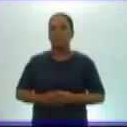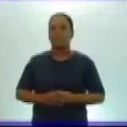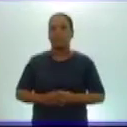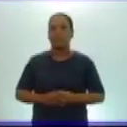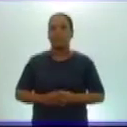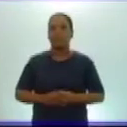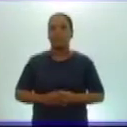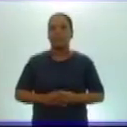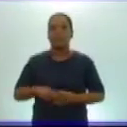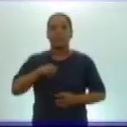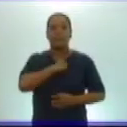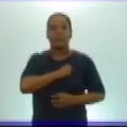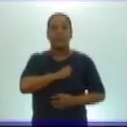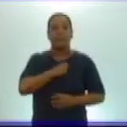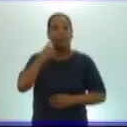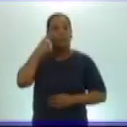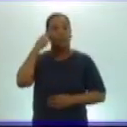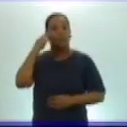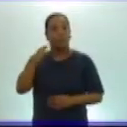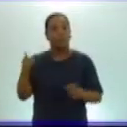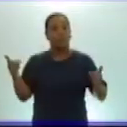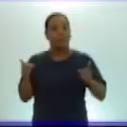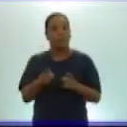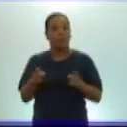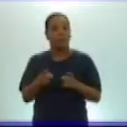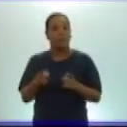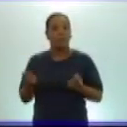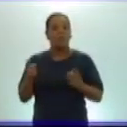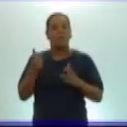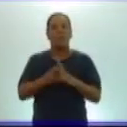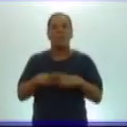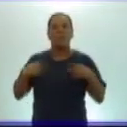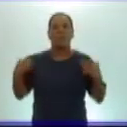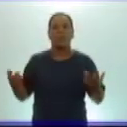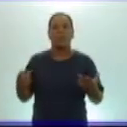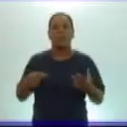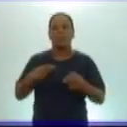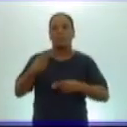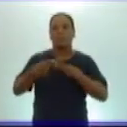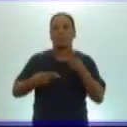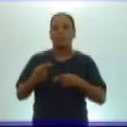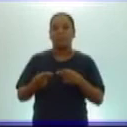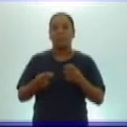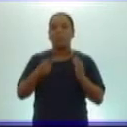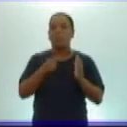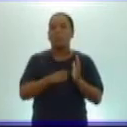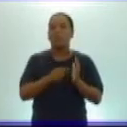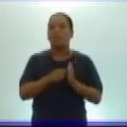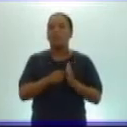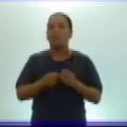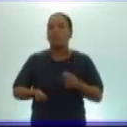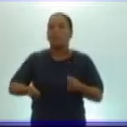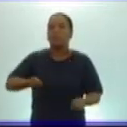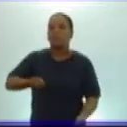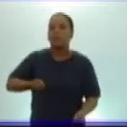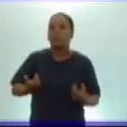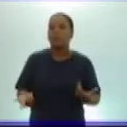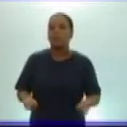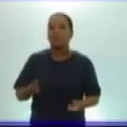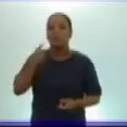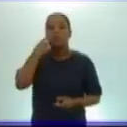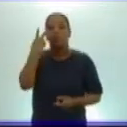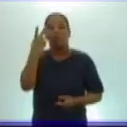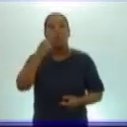Entonces, quiero que veamos, en resumen, para qué utilizamos la operación de decantación. Fíjense que vimos dos